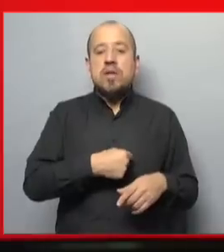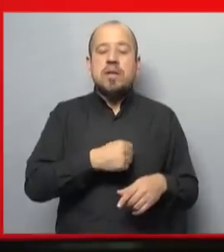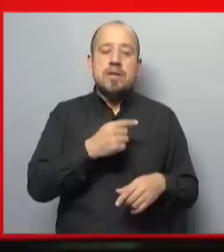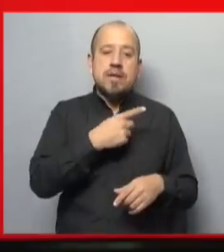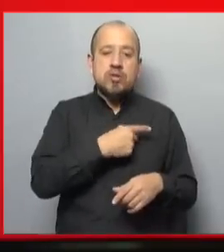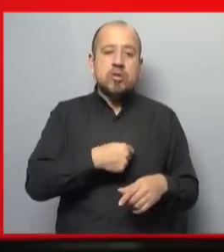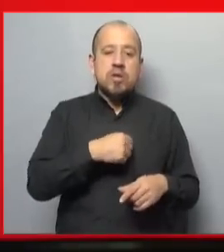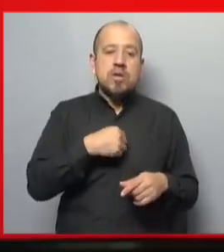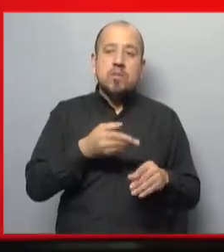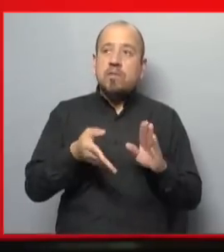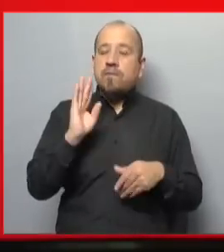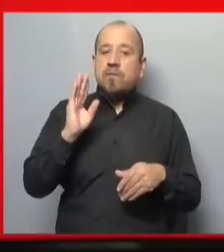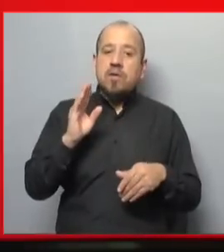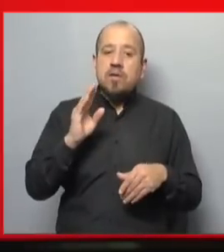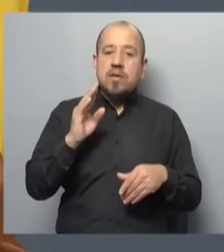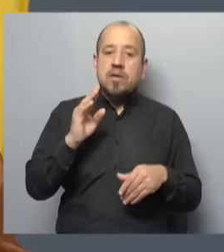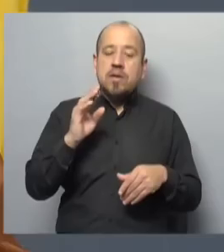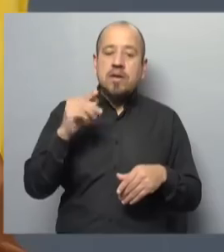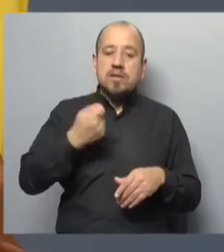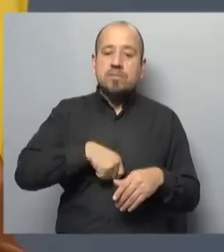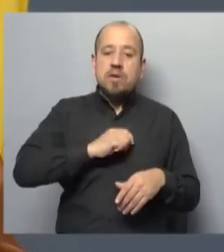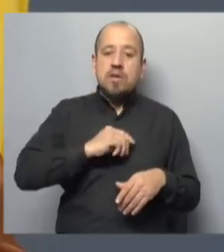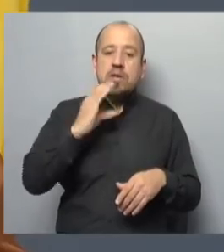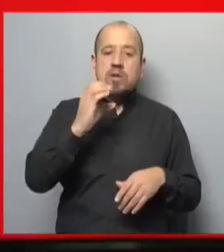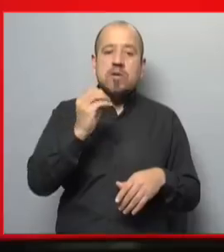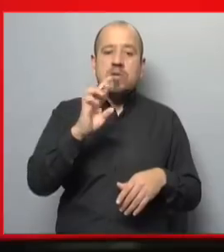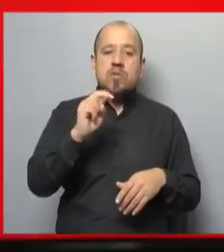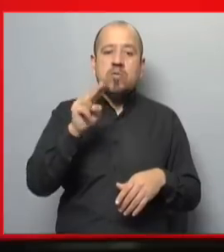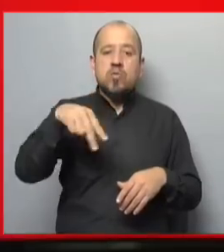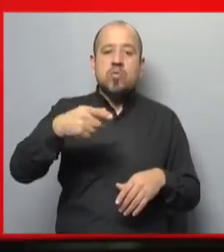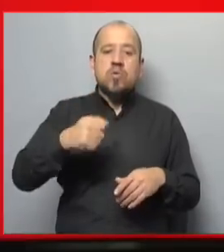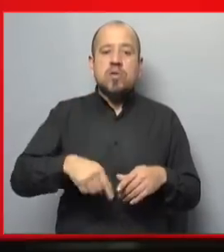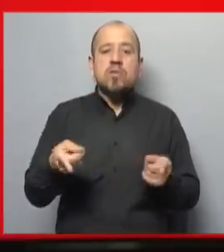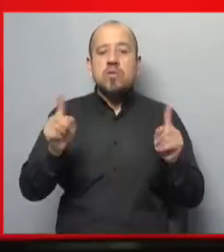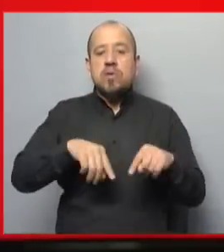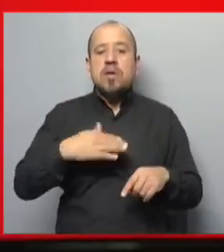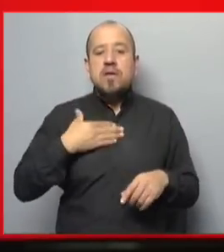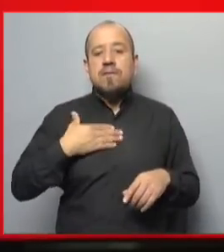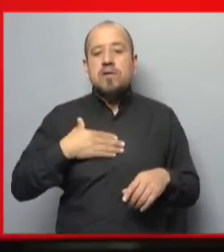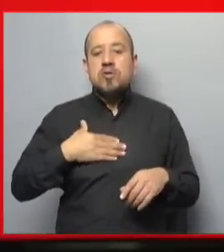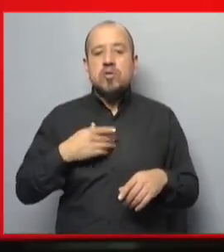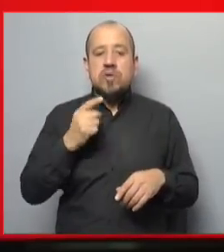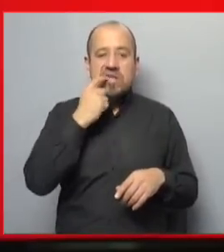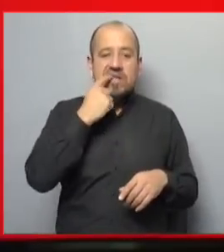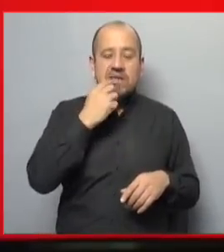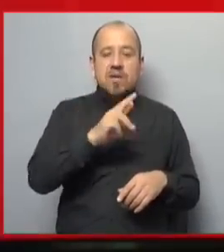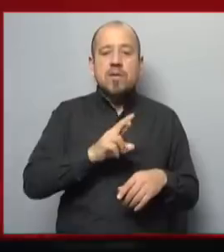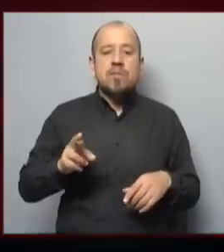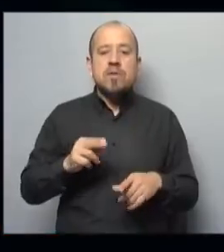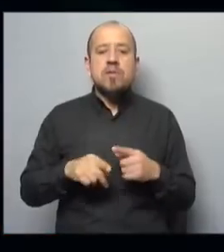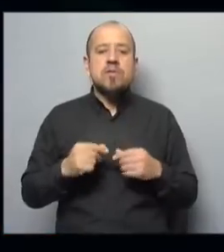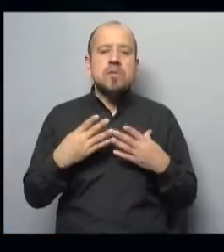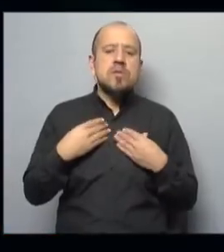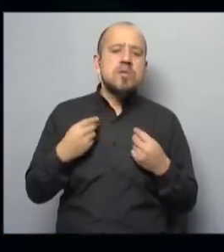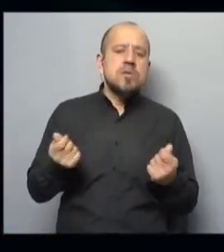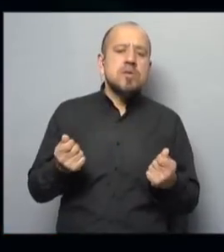de perfil deportivo la coruña es de cuatro años y volví dos hay un defensor y ahí volvió otra vez a rentistas y a rampla que siendo un jugador